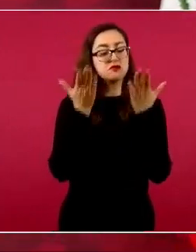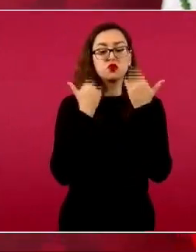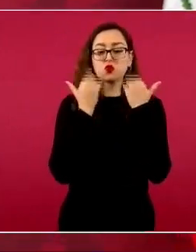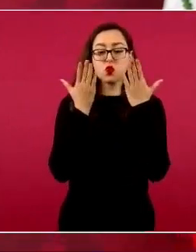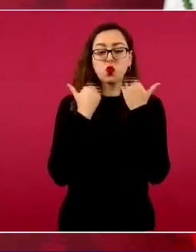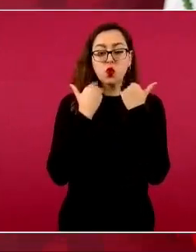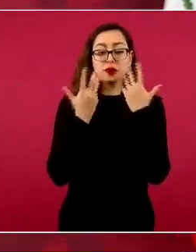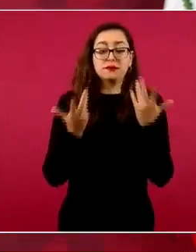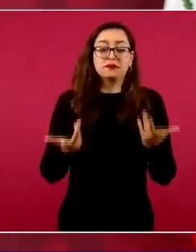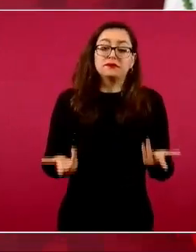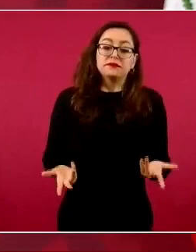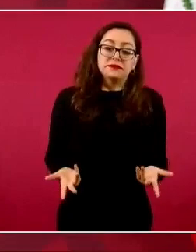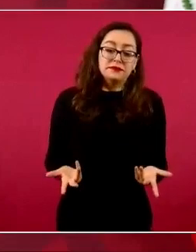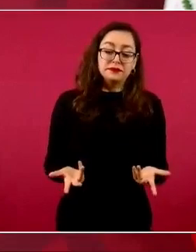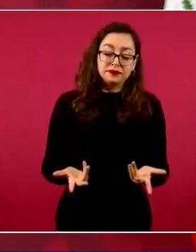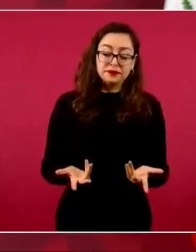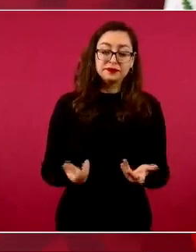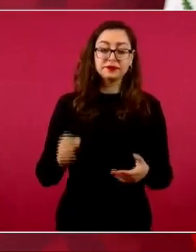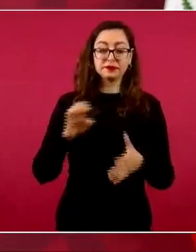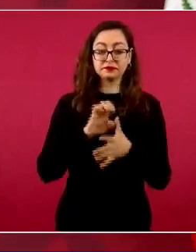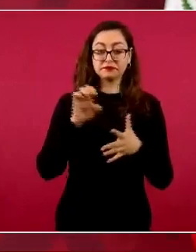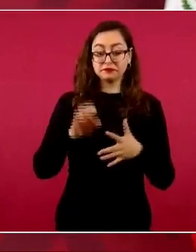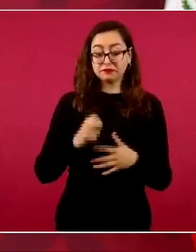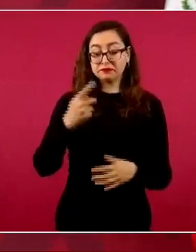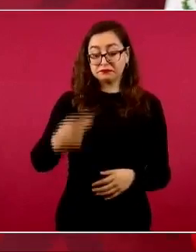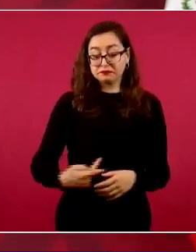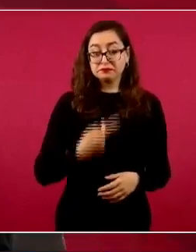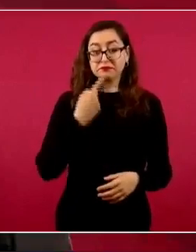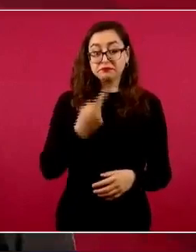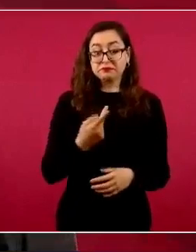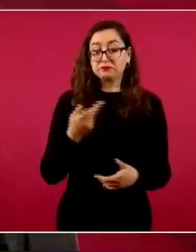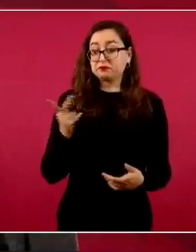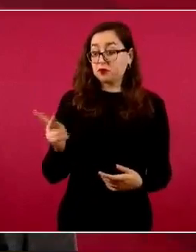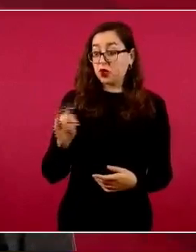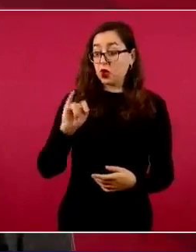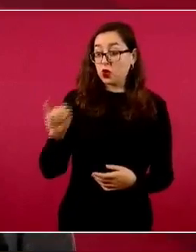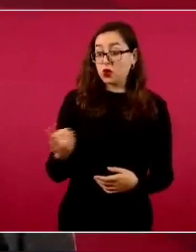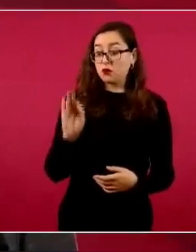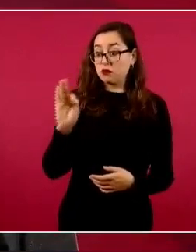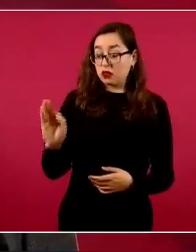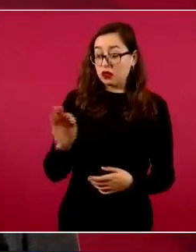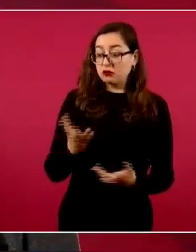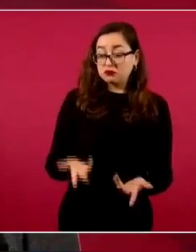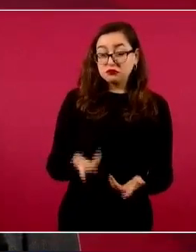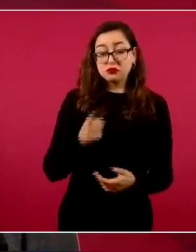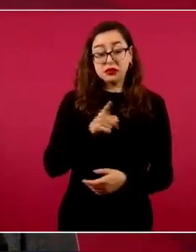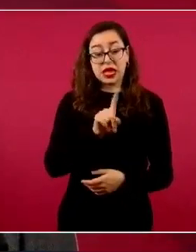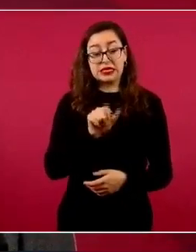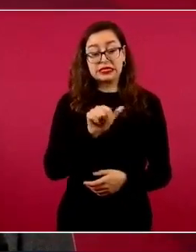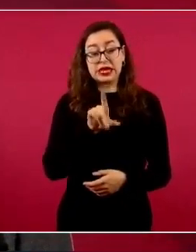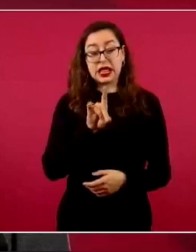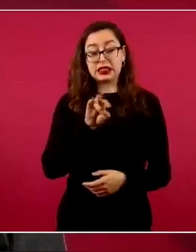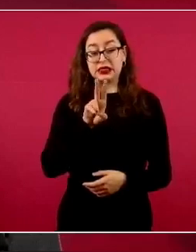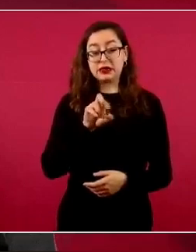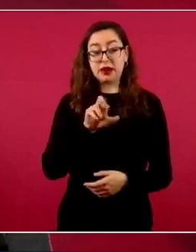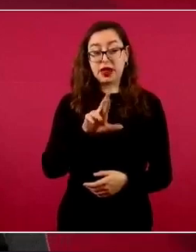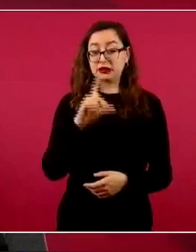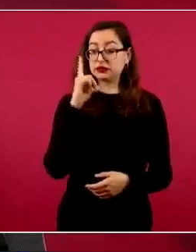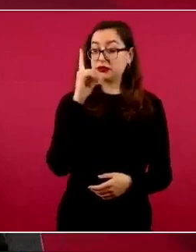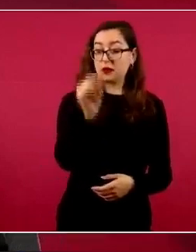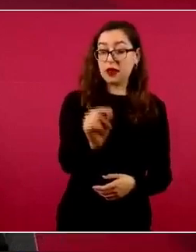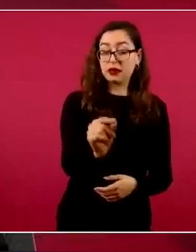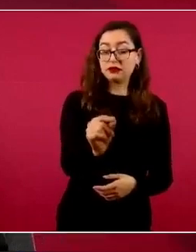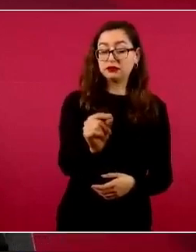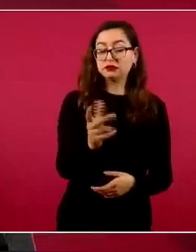¿cómo deja el Poder Judicial el ministro Saldívar? Yo digo bien, porque no había yo